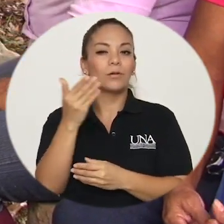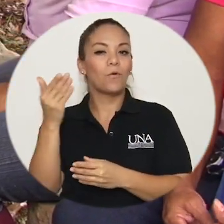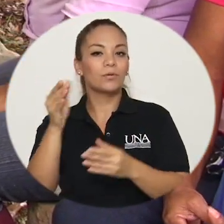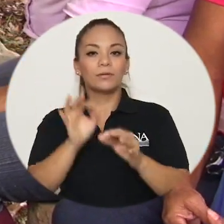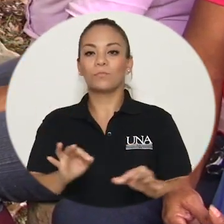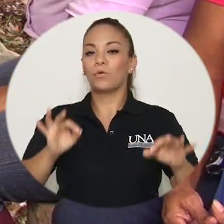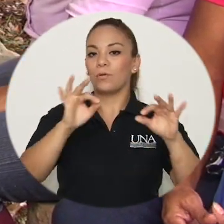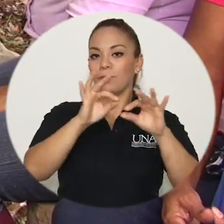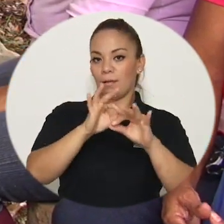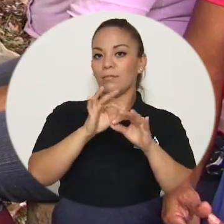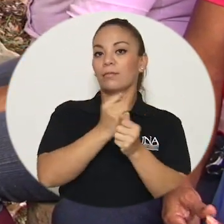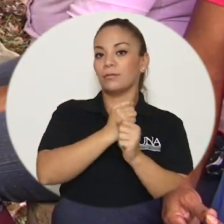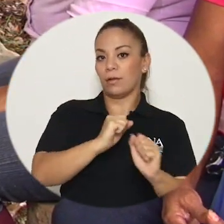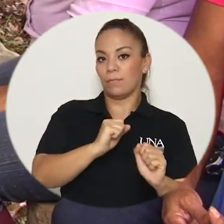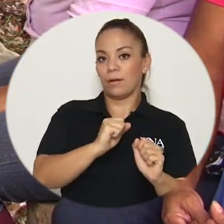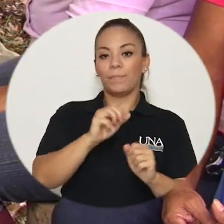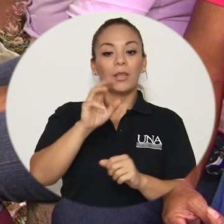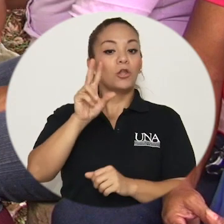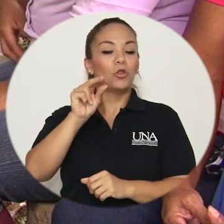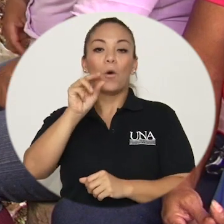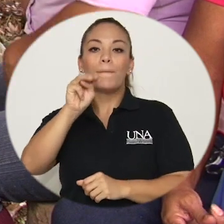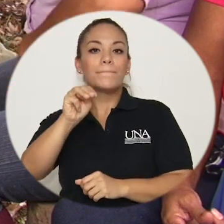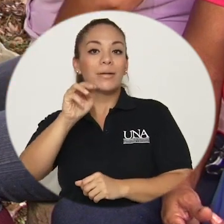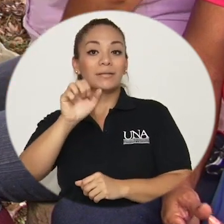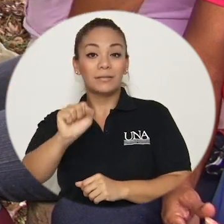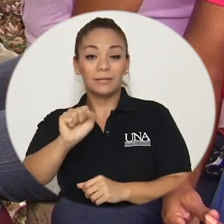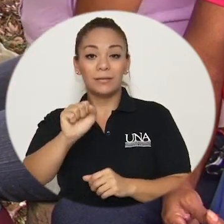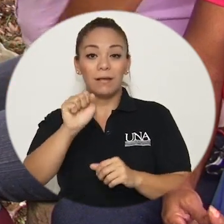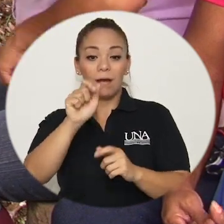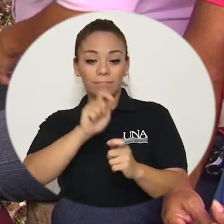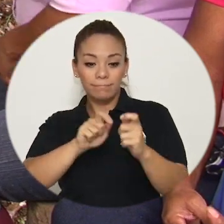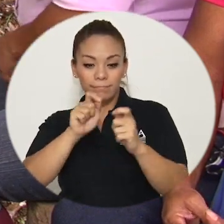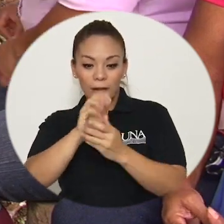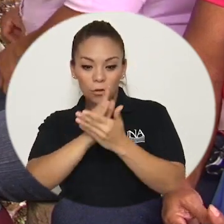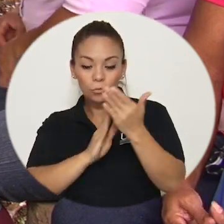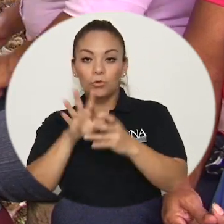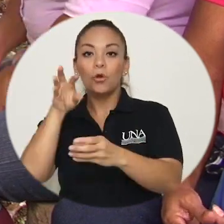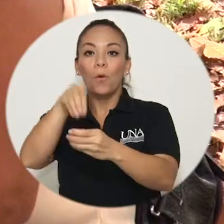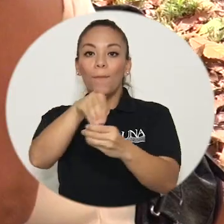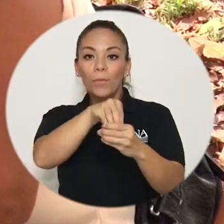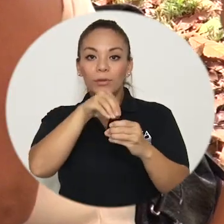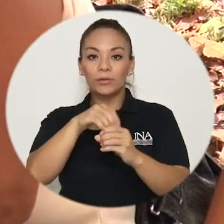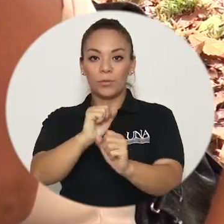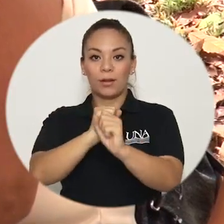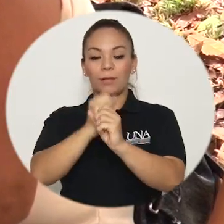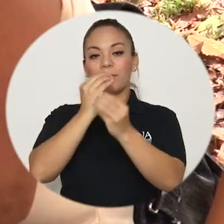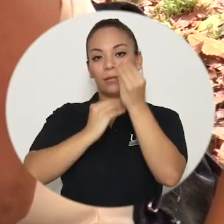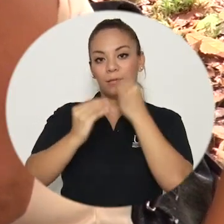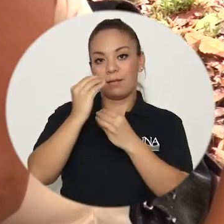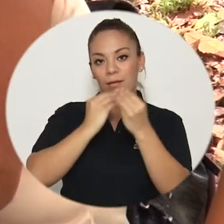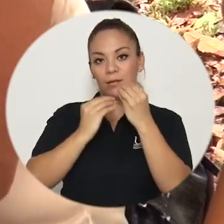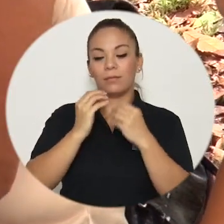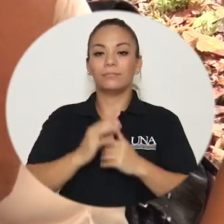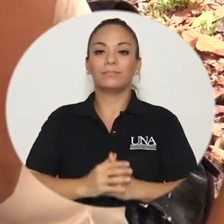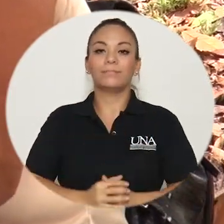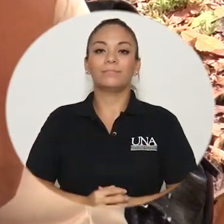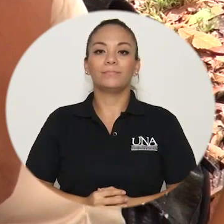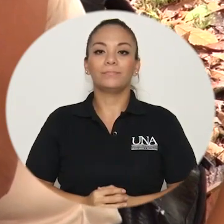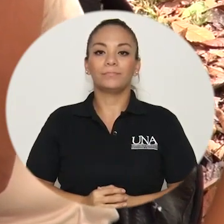a rescatar. No es una maestría específica en alguna de las dimensiones o de los componentes de la seguridad alimentaria y